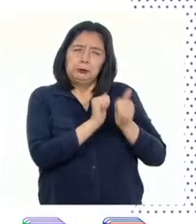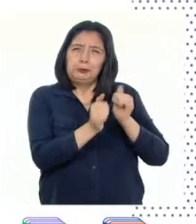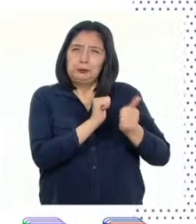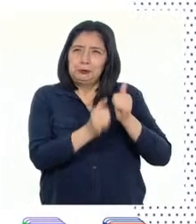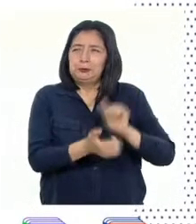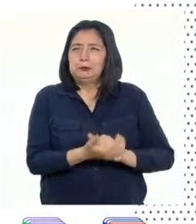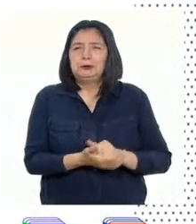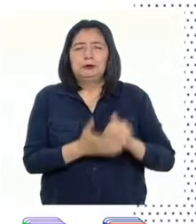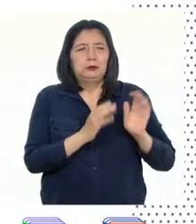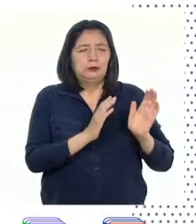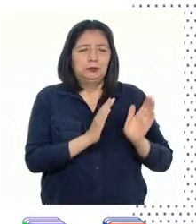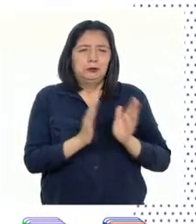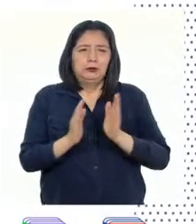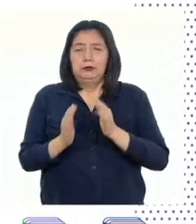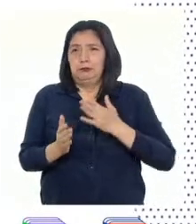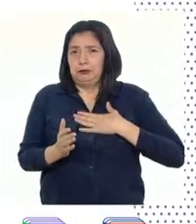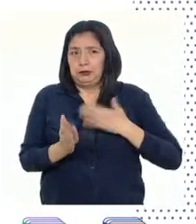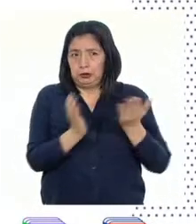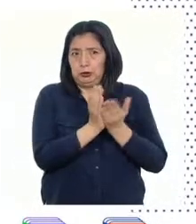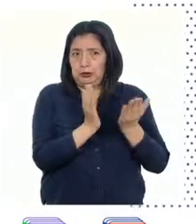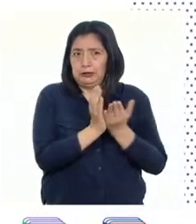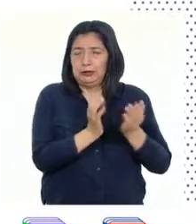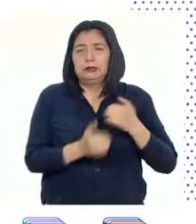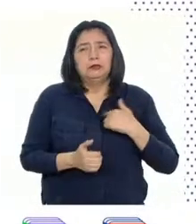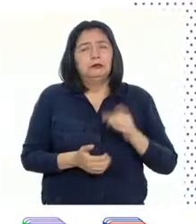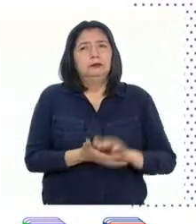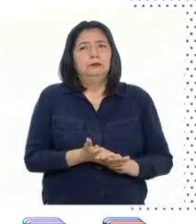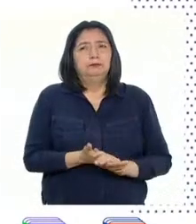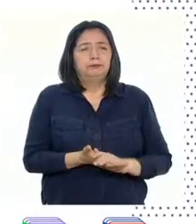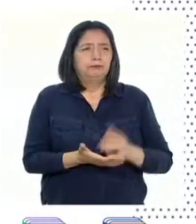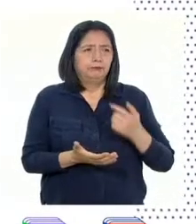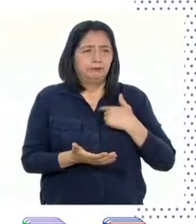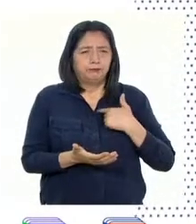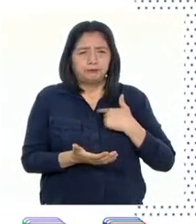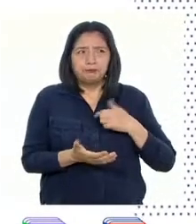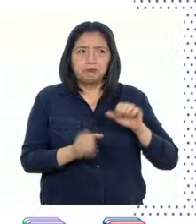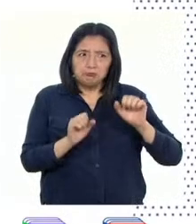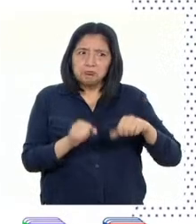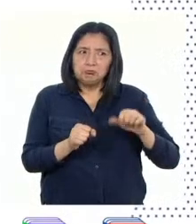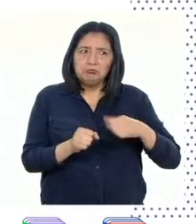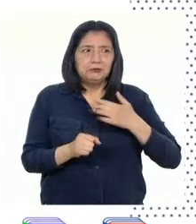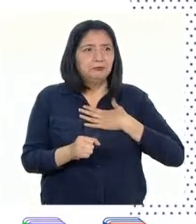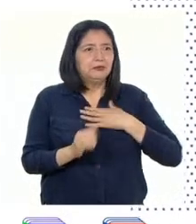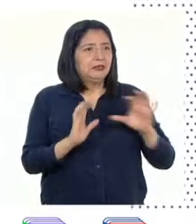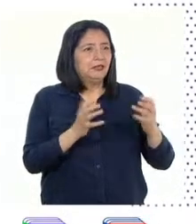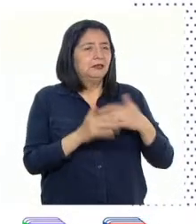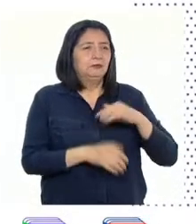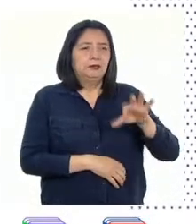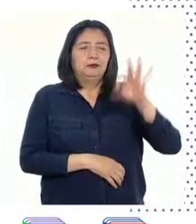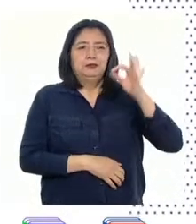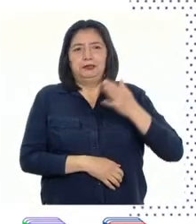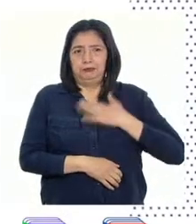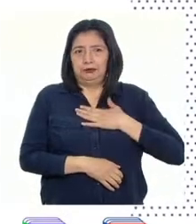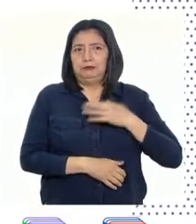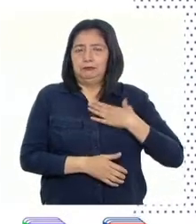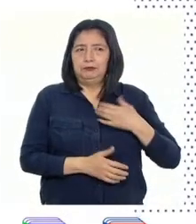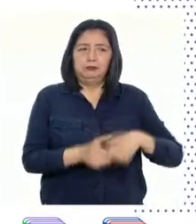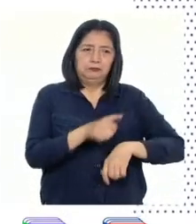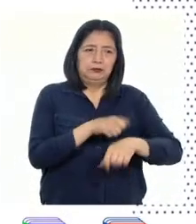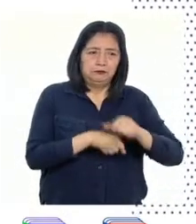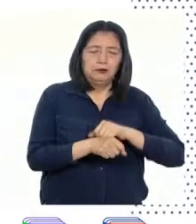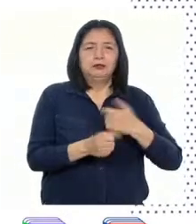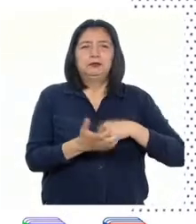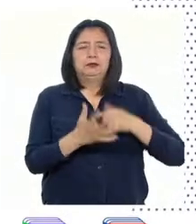que organizaba mi institución, mi colegio. Me calificaron a mí de mi aula por mi esmero, por mi